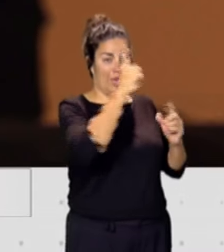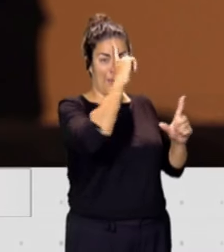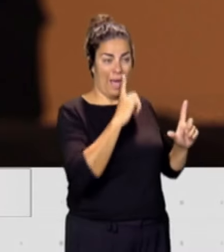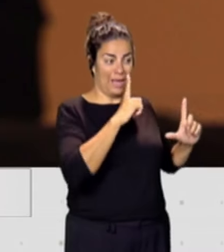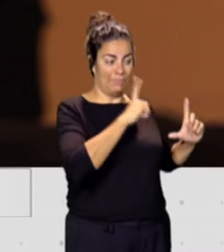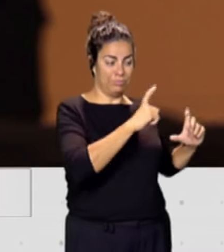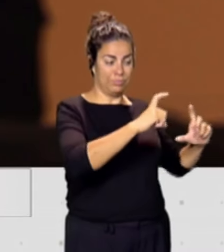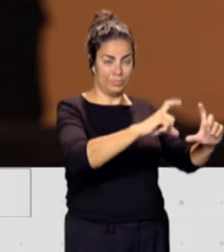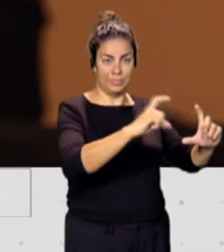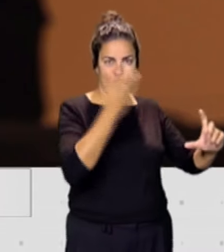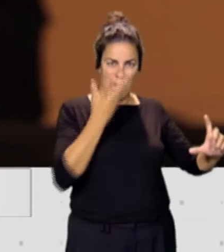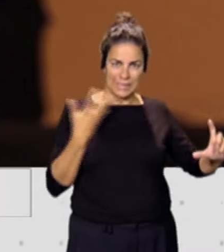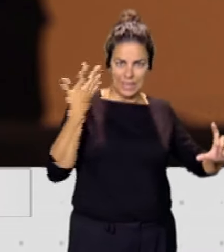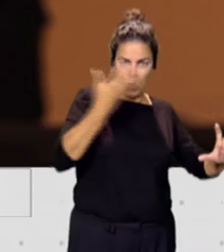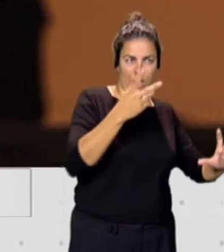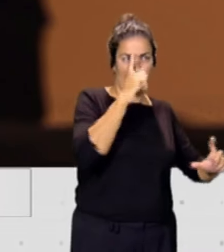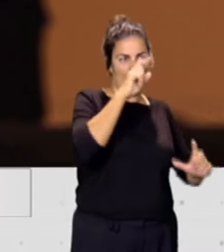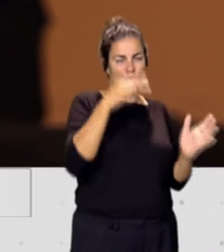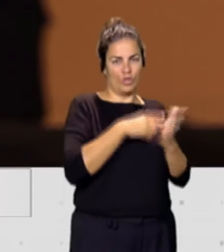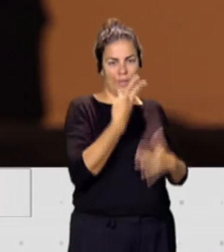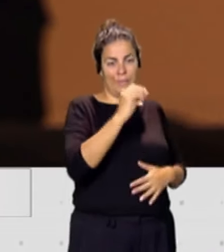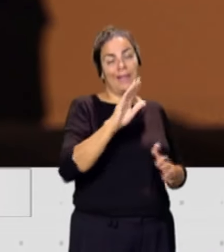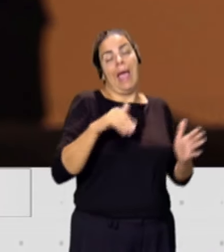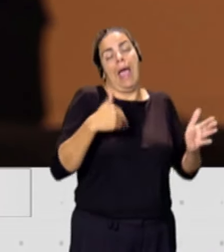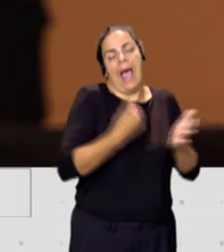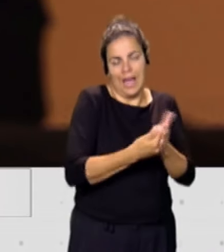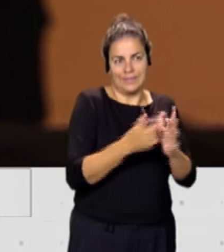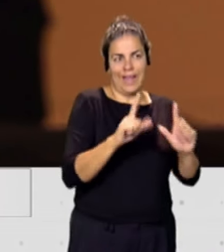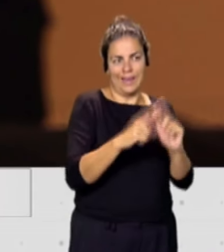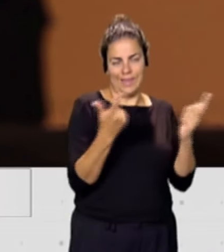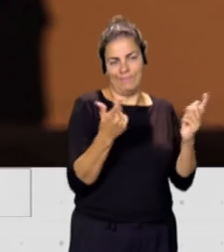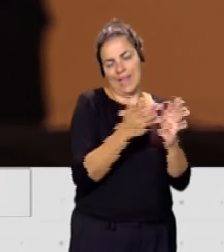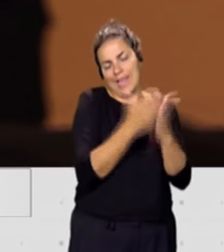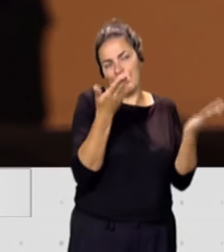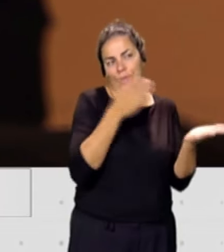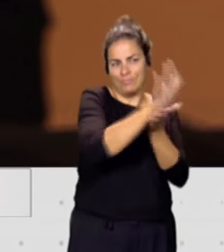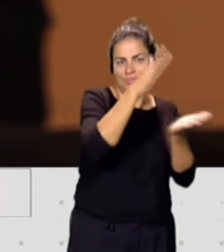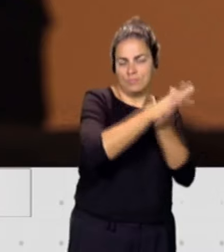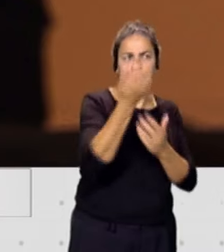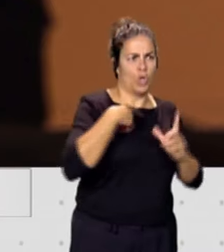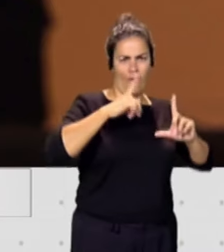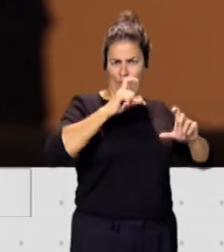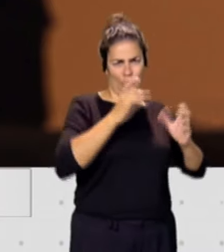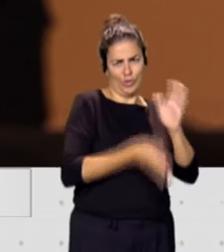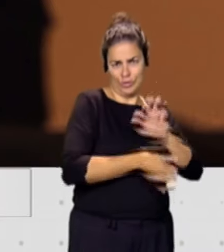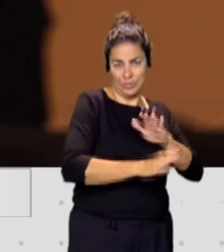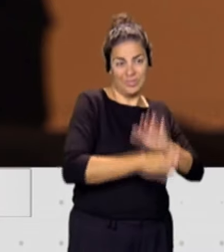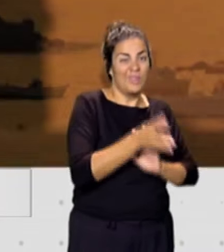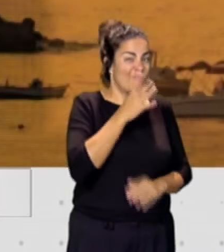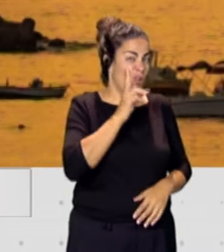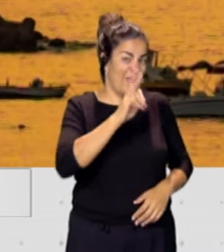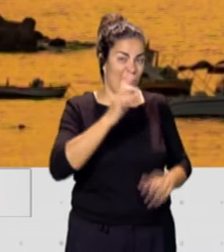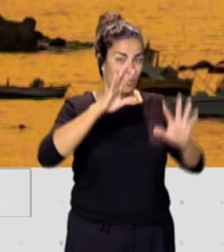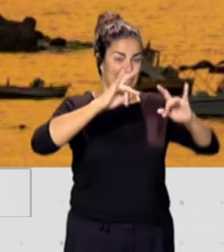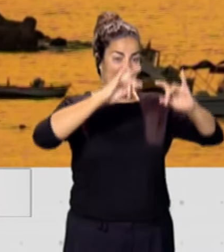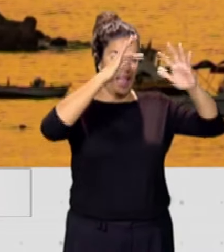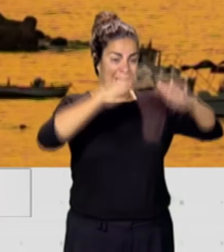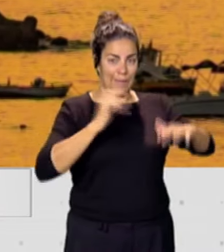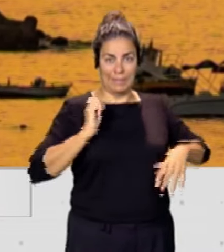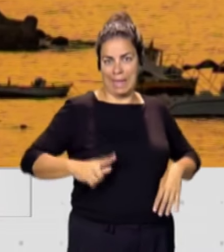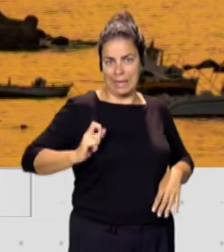2020 hasta que bueno Hasta que cuando se imprima el libro seguiré sacando fotos porque la calima como estamos viendo se repite cada vez de manera más